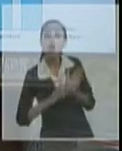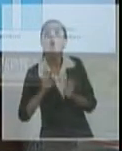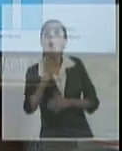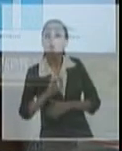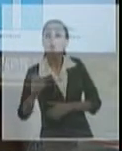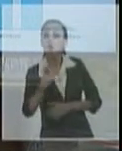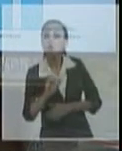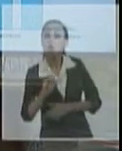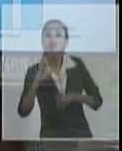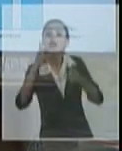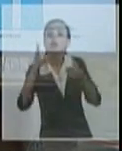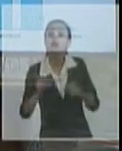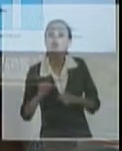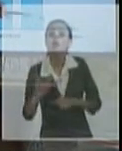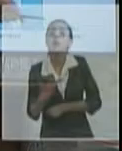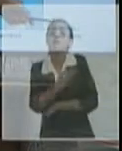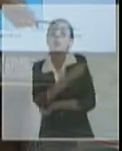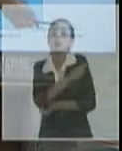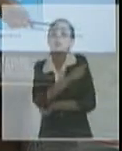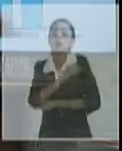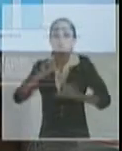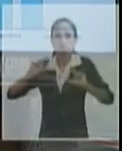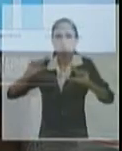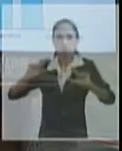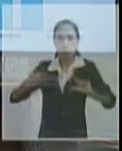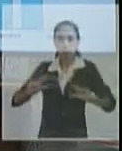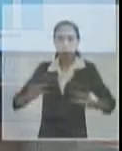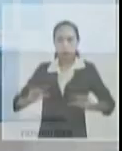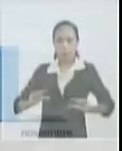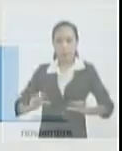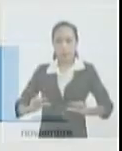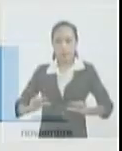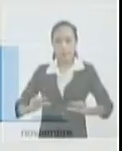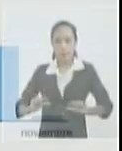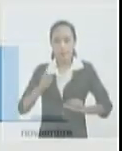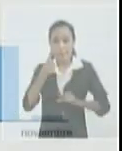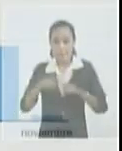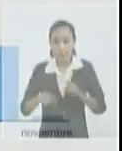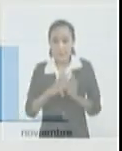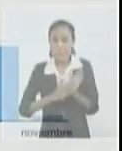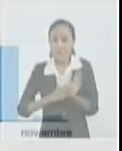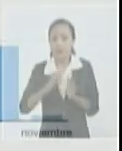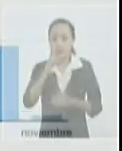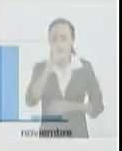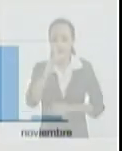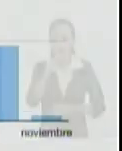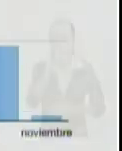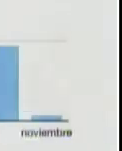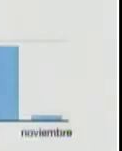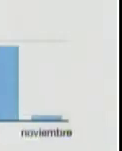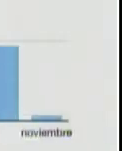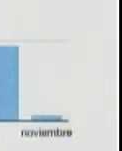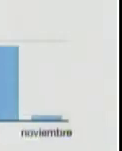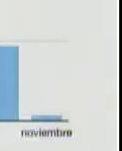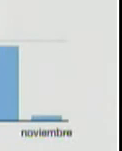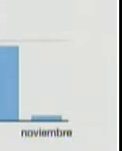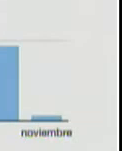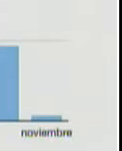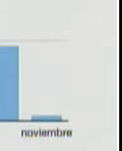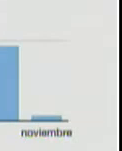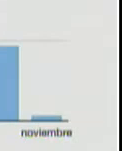vacunación, empezamos a disminuir, pero miren cómo vamos en noviembre. Noviembre, donde ya casi vamos a alcanzar la mitad del